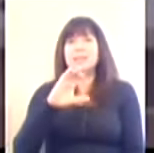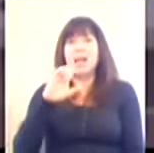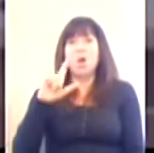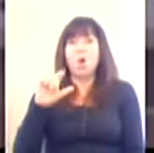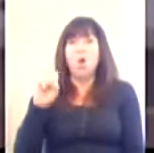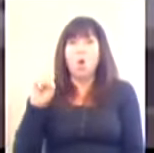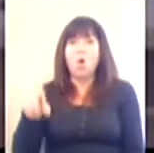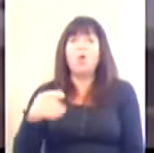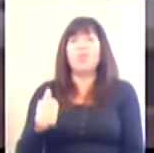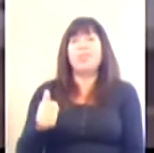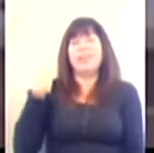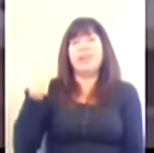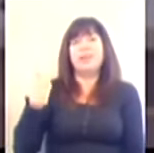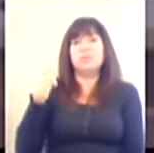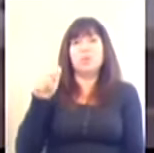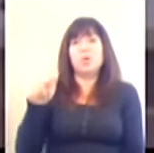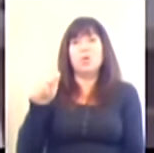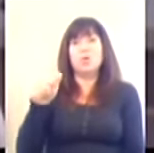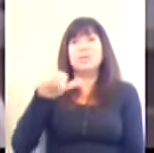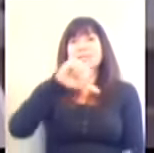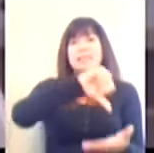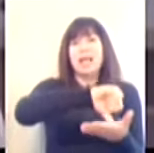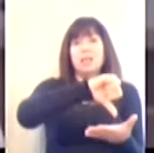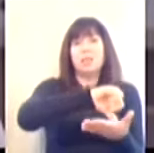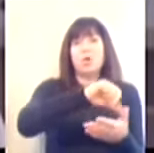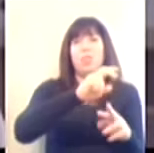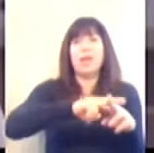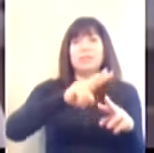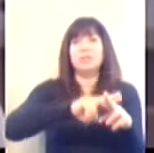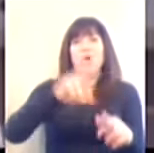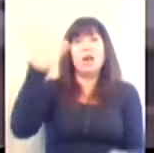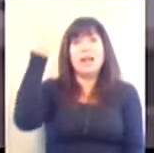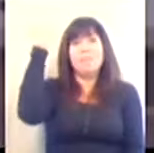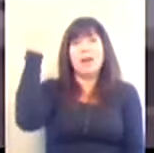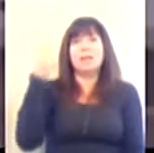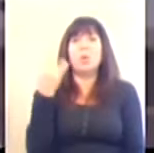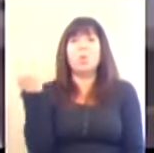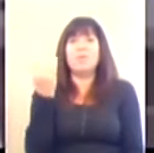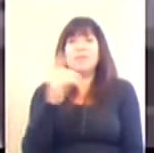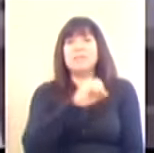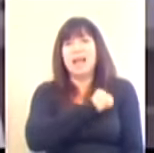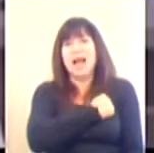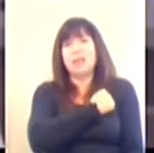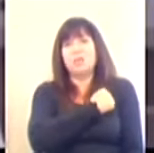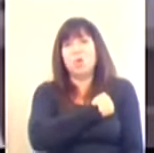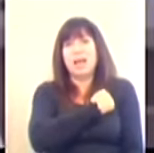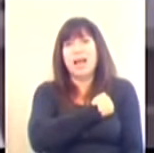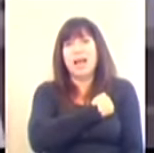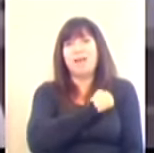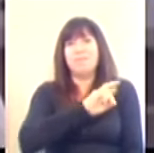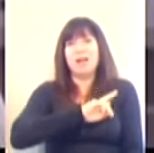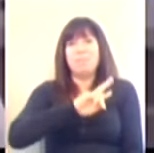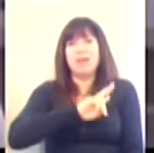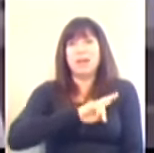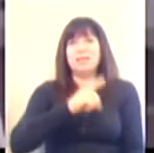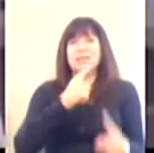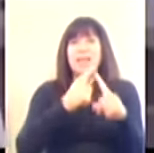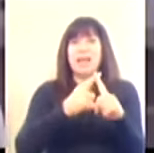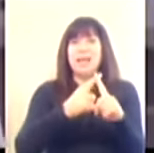Mena es director del Centro de Acción Climática de la Universidad Católica de Valparaíso y exministro de Medio